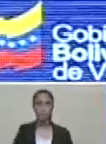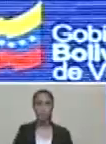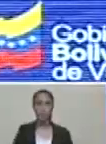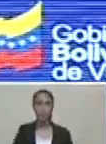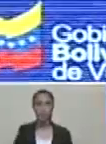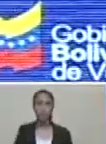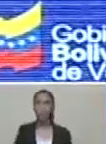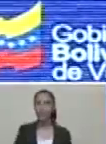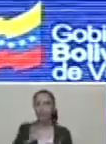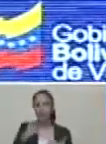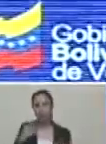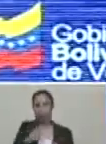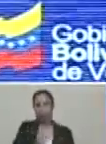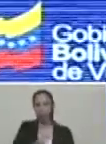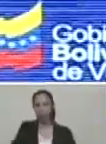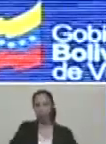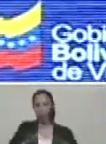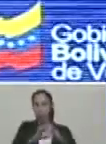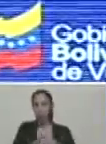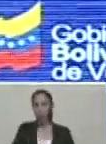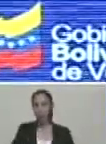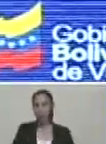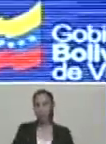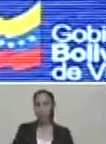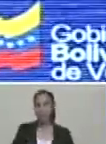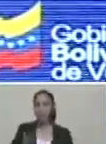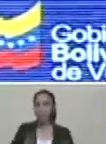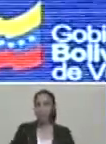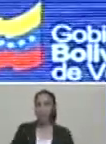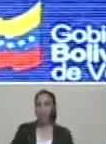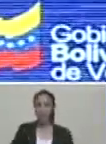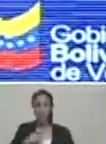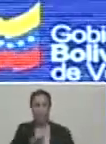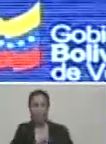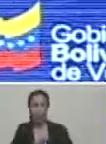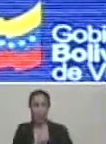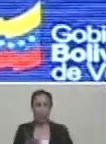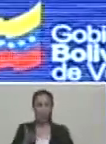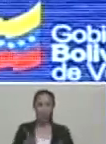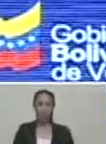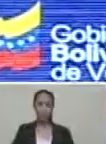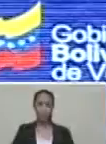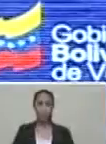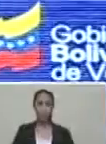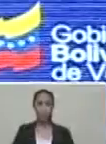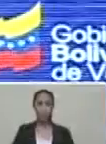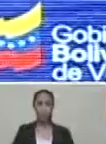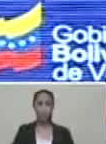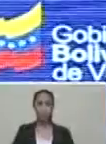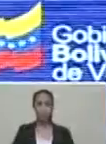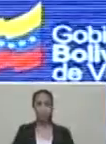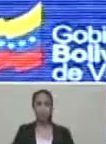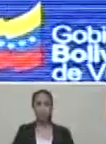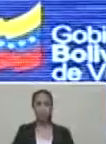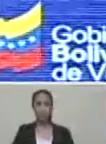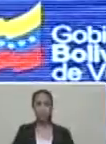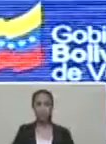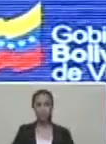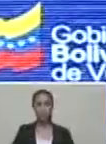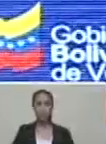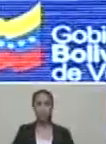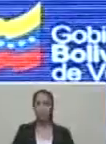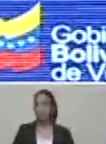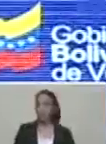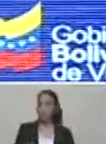con desconfianza, que nos veamos con temor, como dice la canción, que nos veamos con temor entre nosotros,